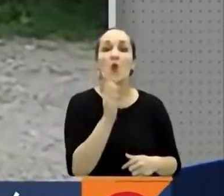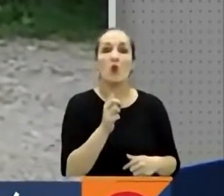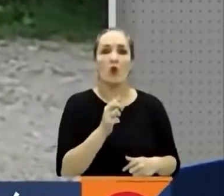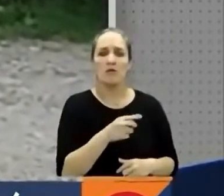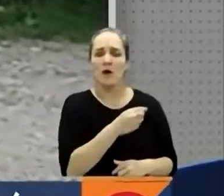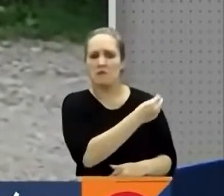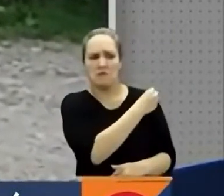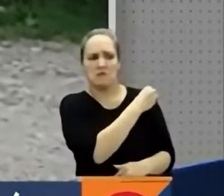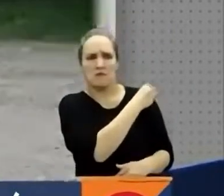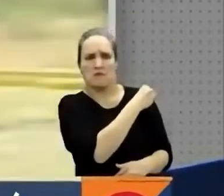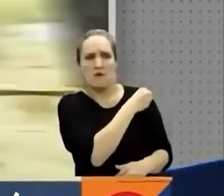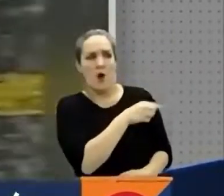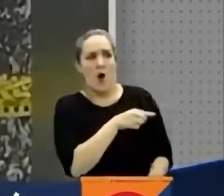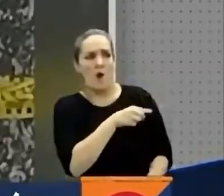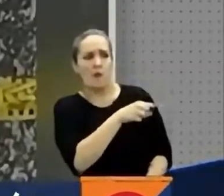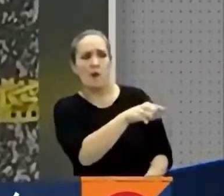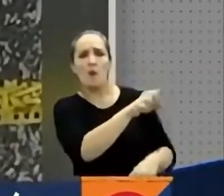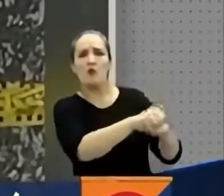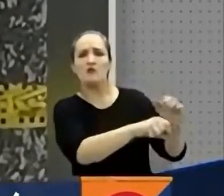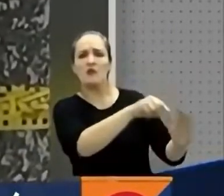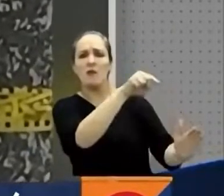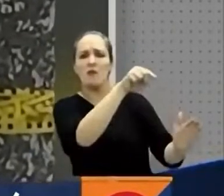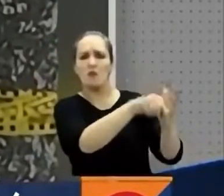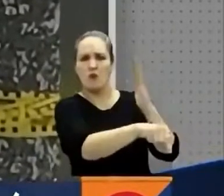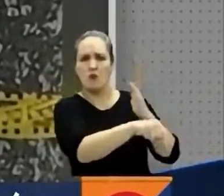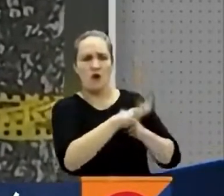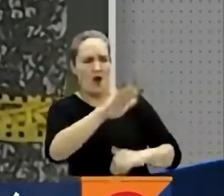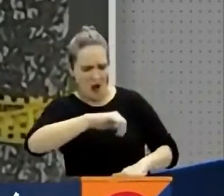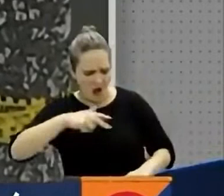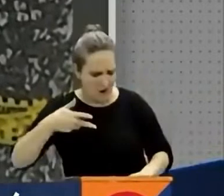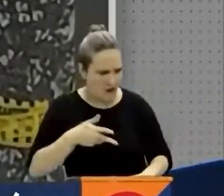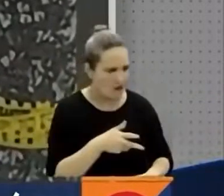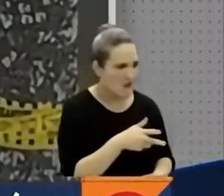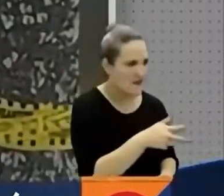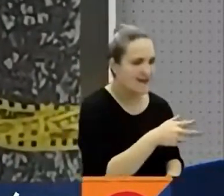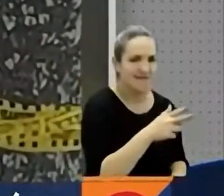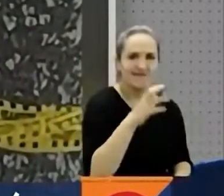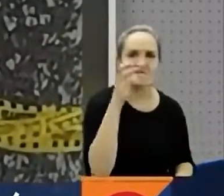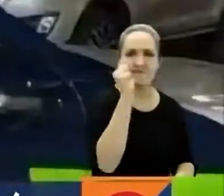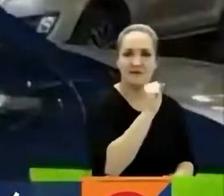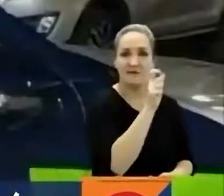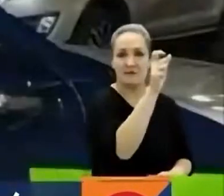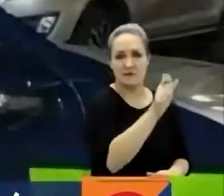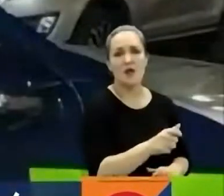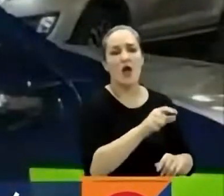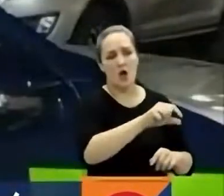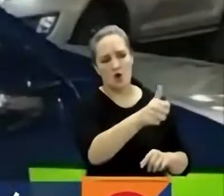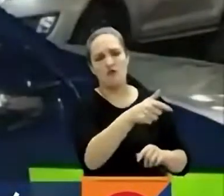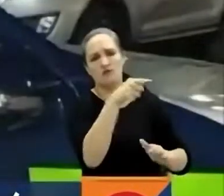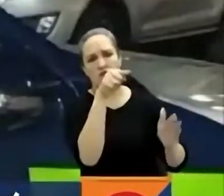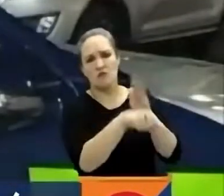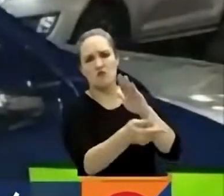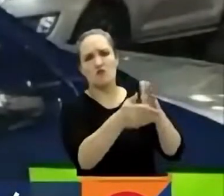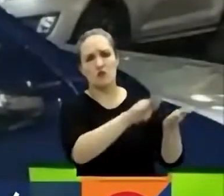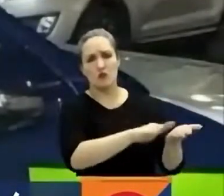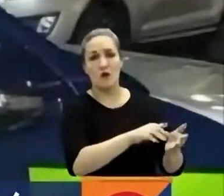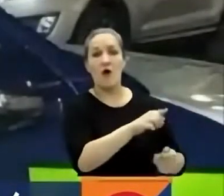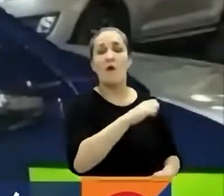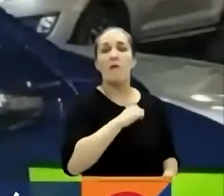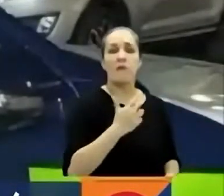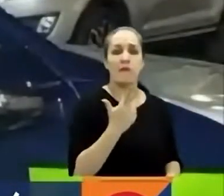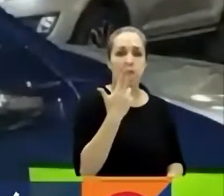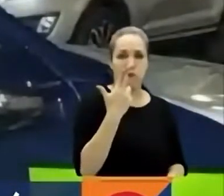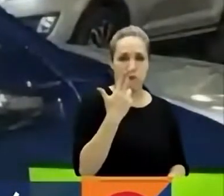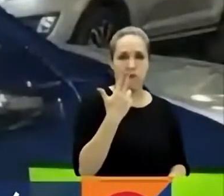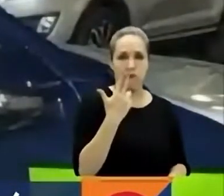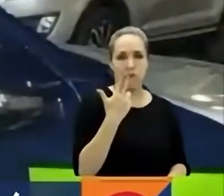una alerta sobre un posible homicidio. En el intercambio de disparos, alias Copete fue abatido. A quien se le fue hallado en su poder un arma de fuego tipo revólver